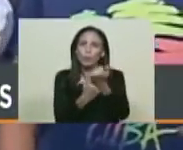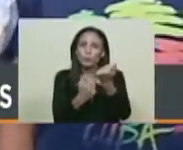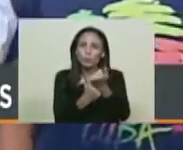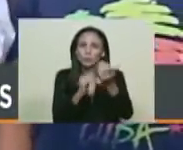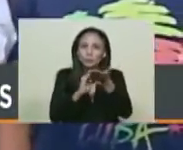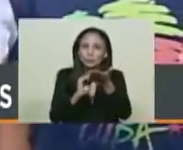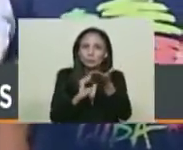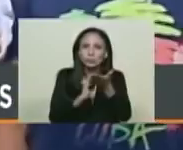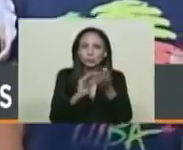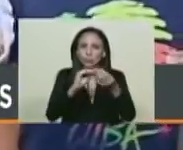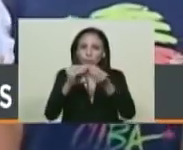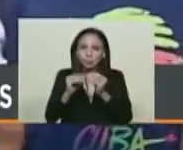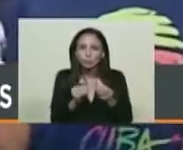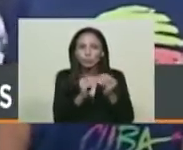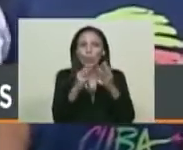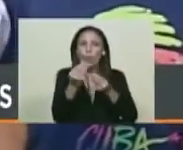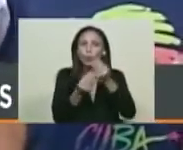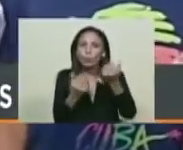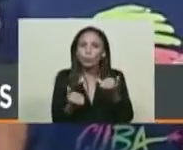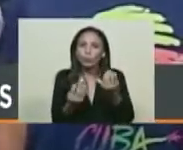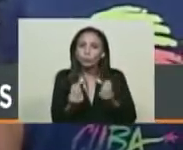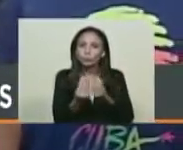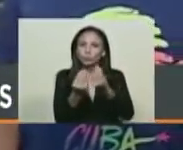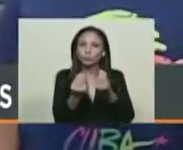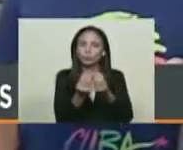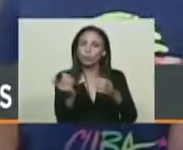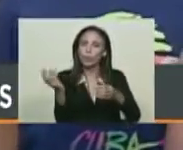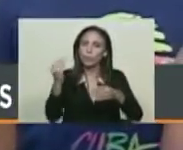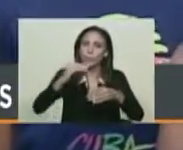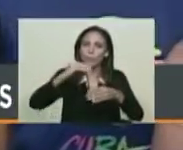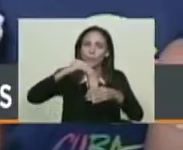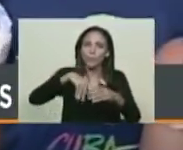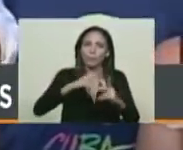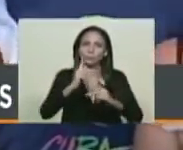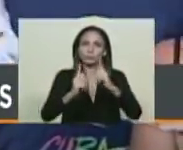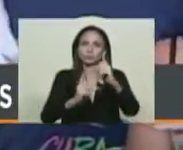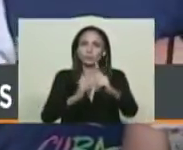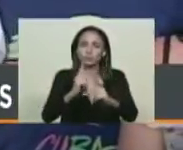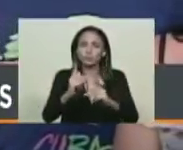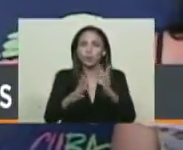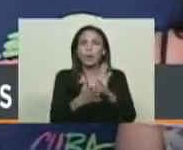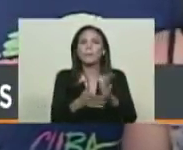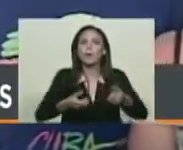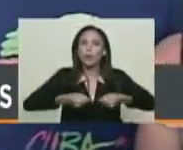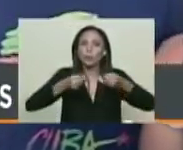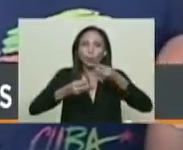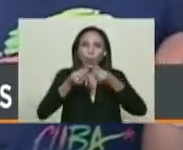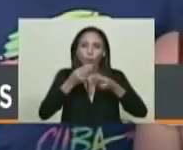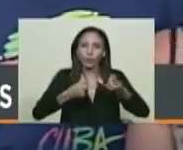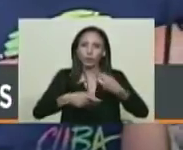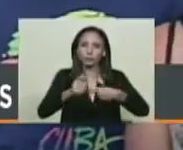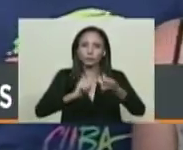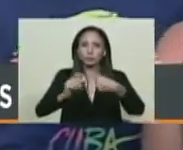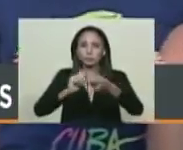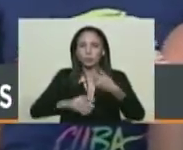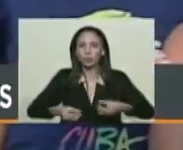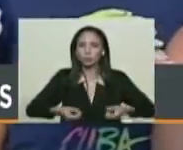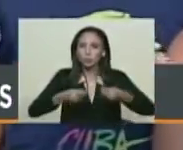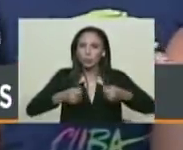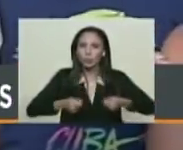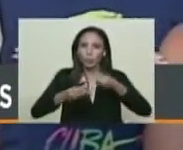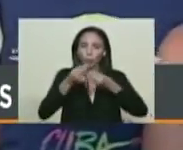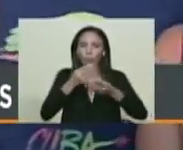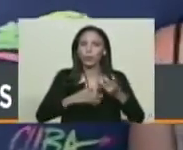cómo podemos acompañar para que ellos incrementen su producción para satisfacer los CLAP, para que ellos incrementen su producción para